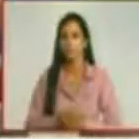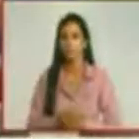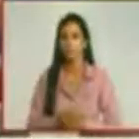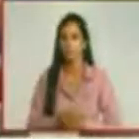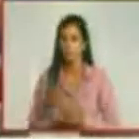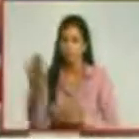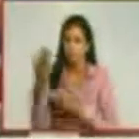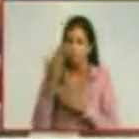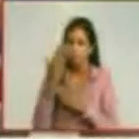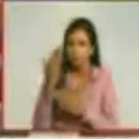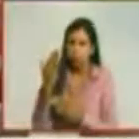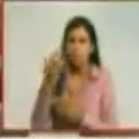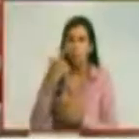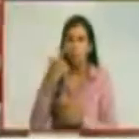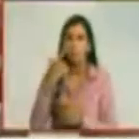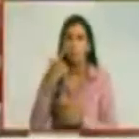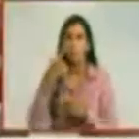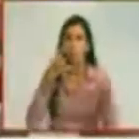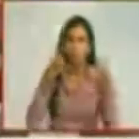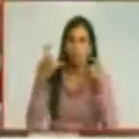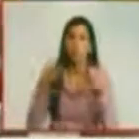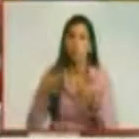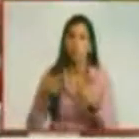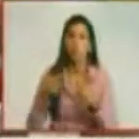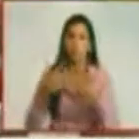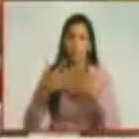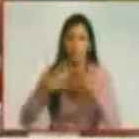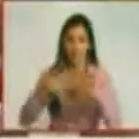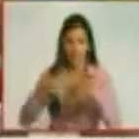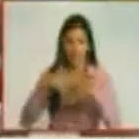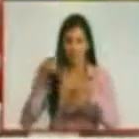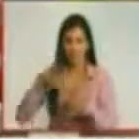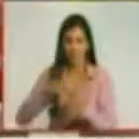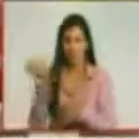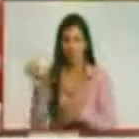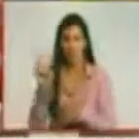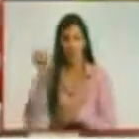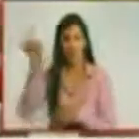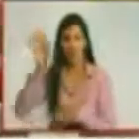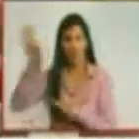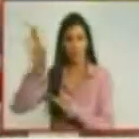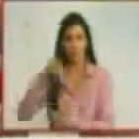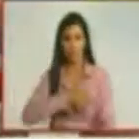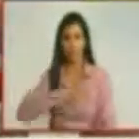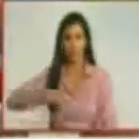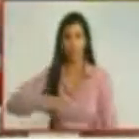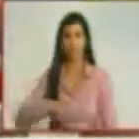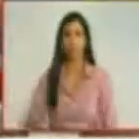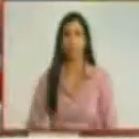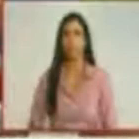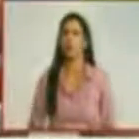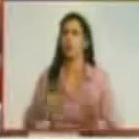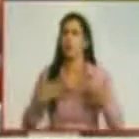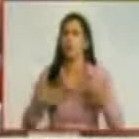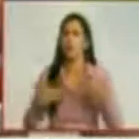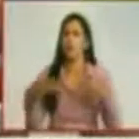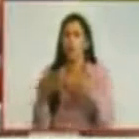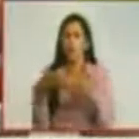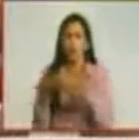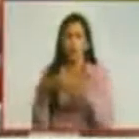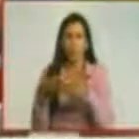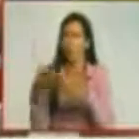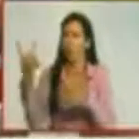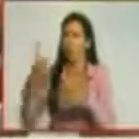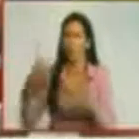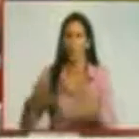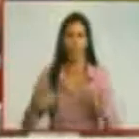resolución, y que los equipos, tanto el venezolano como el chino, están muy contentos.